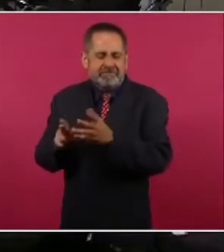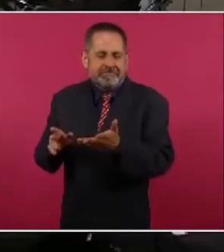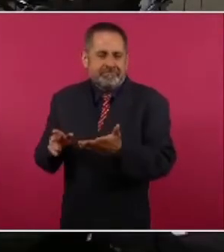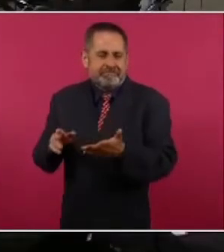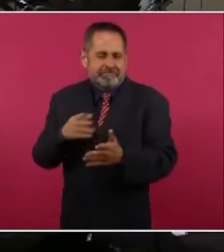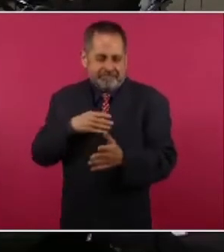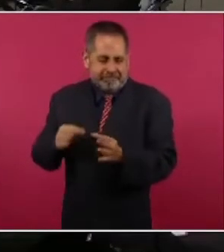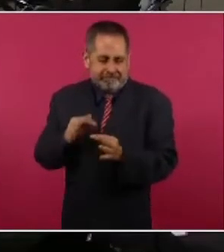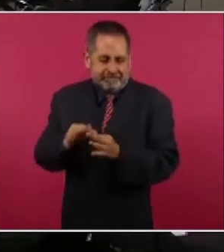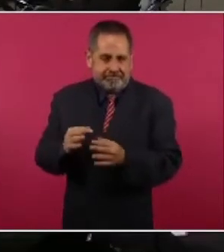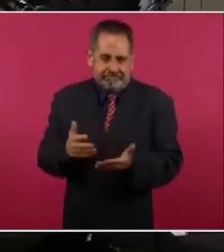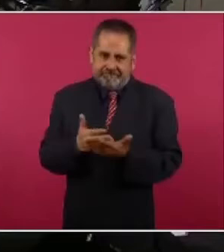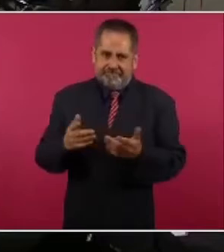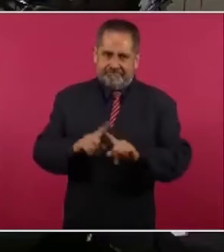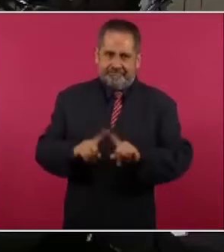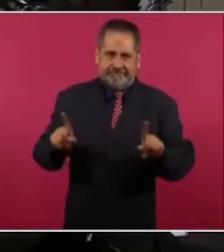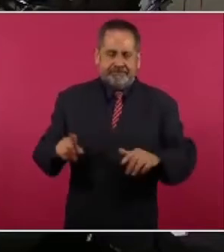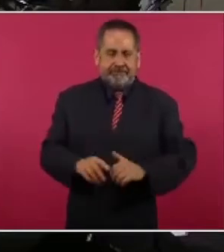Ahora no.